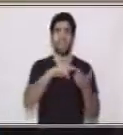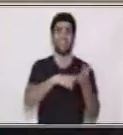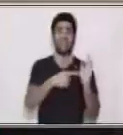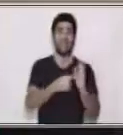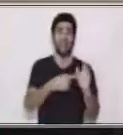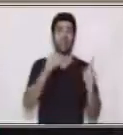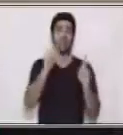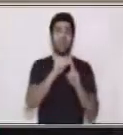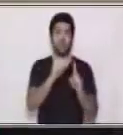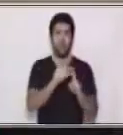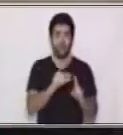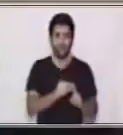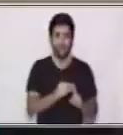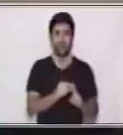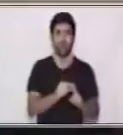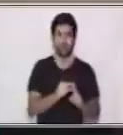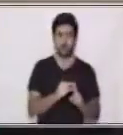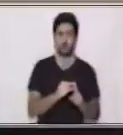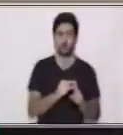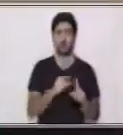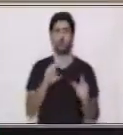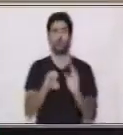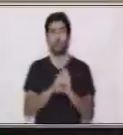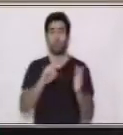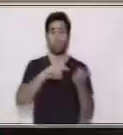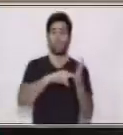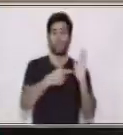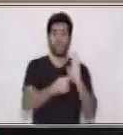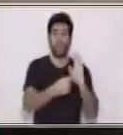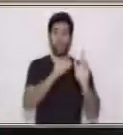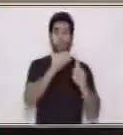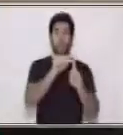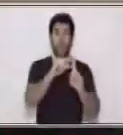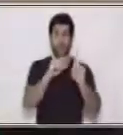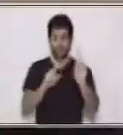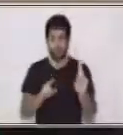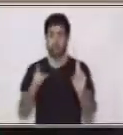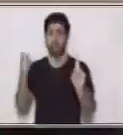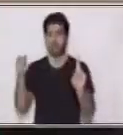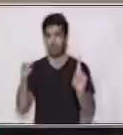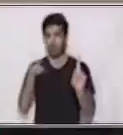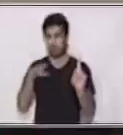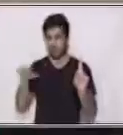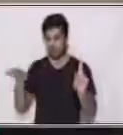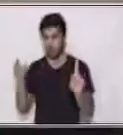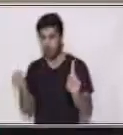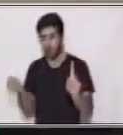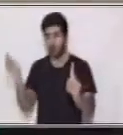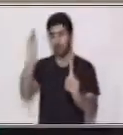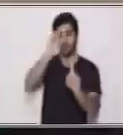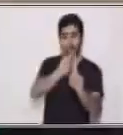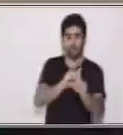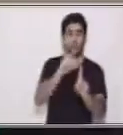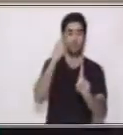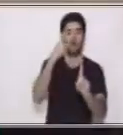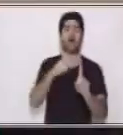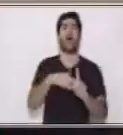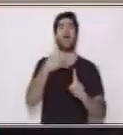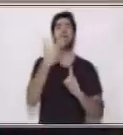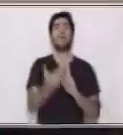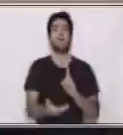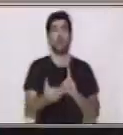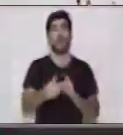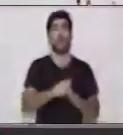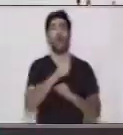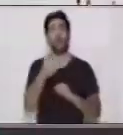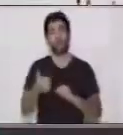palabras. Recordemos nuevamente, el significado de las palabras son todas aquellas ideas que nos evocan